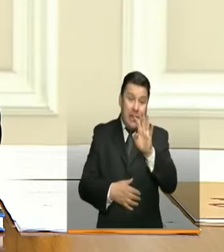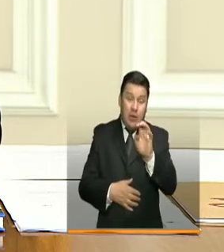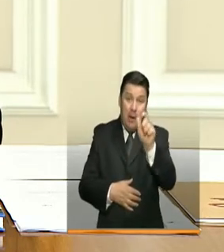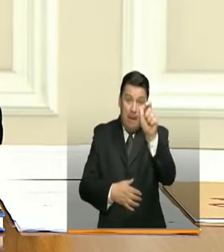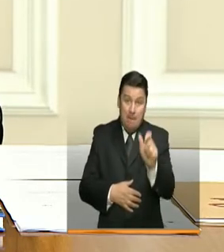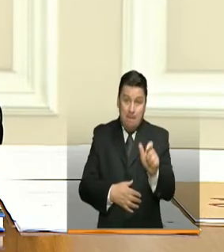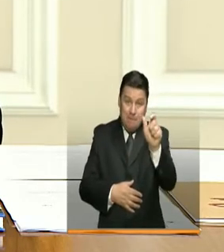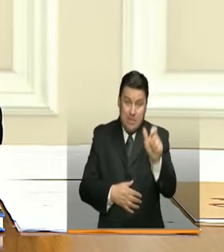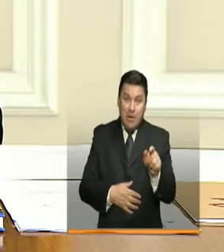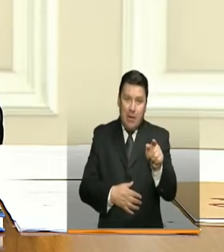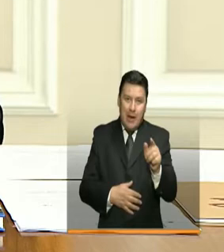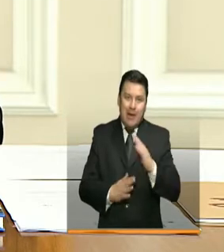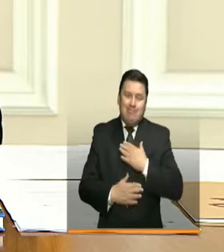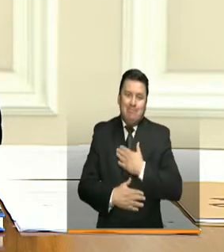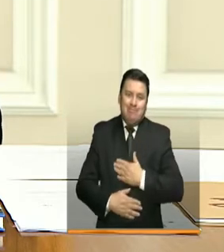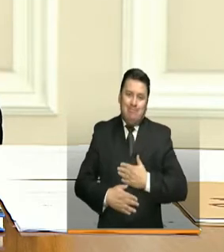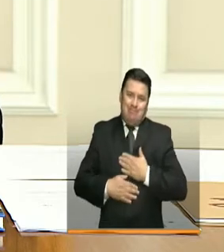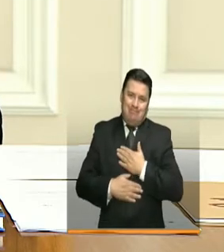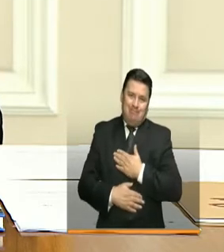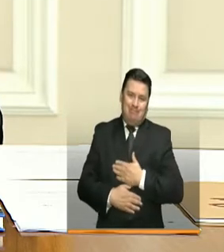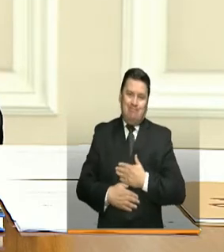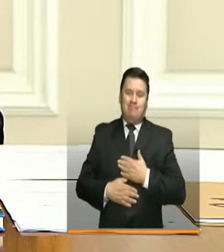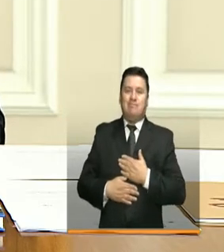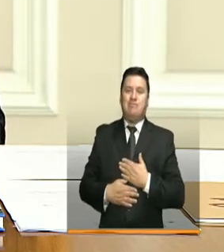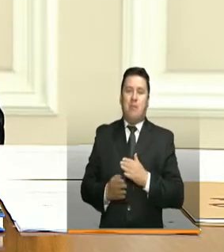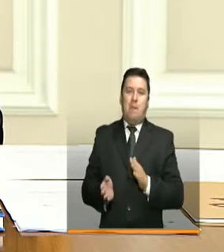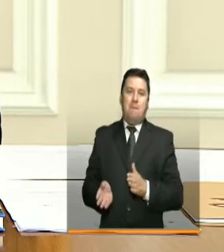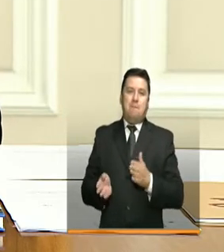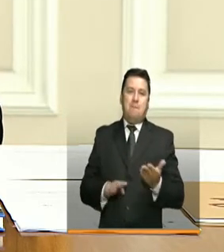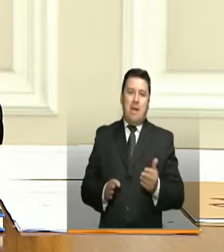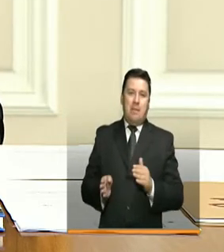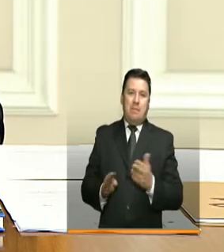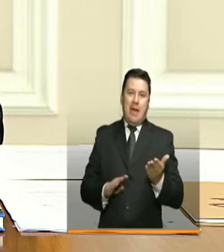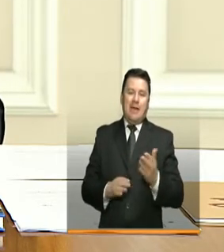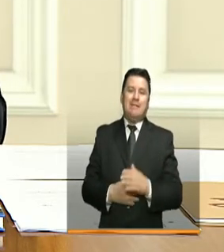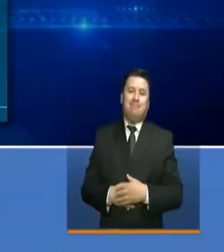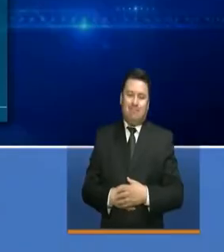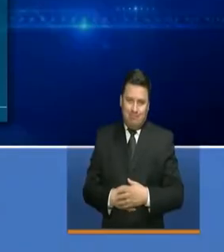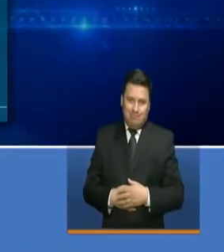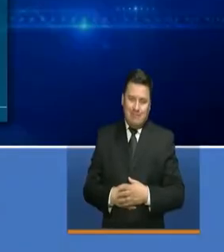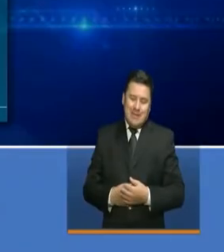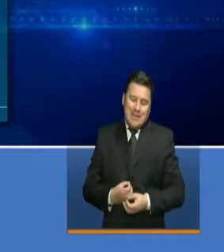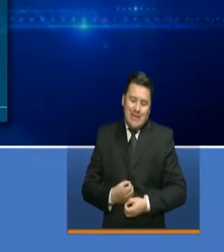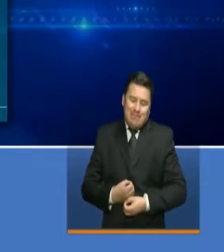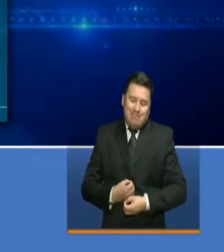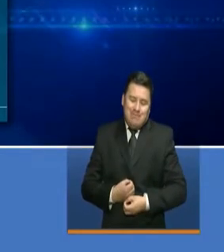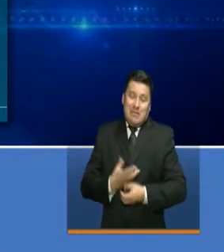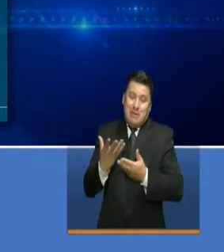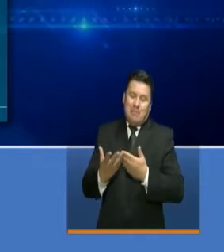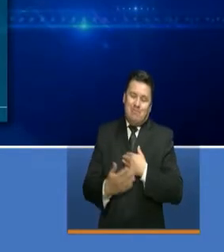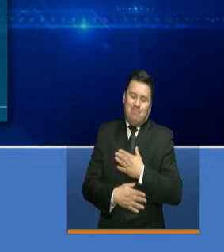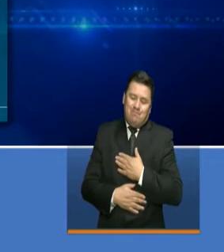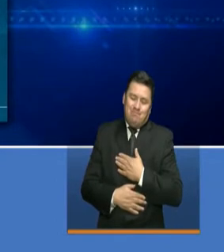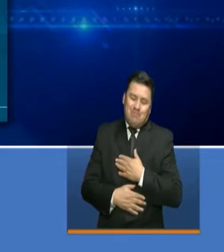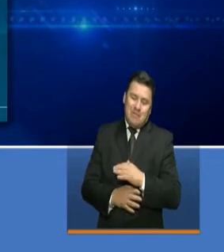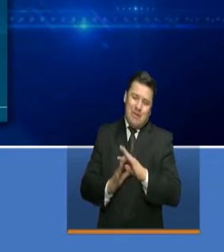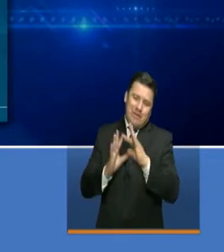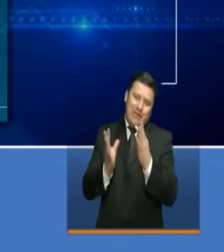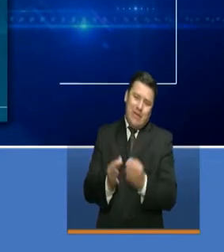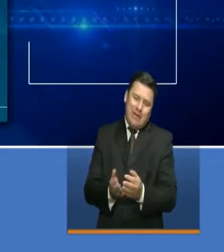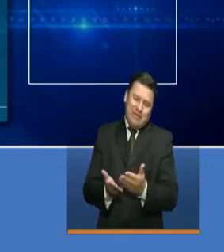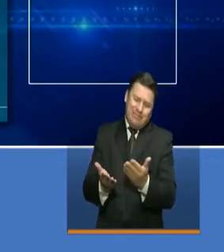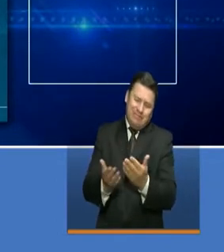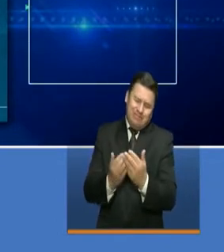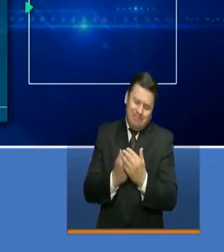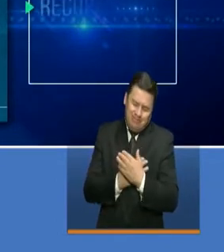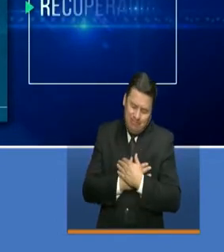personas que lamentablemente han fallecido y les expresamos a esas familias